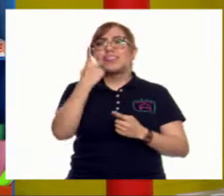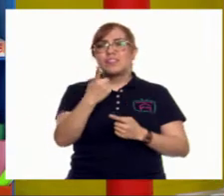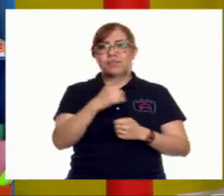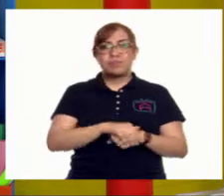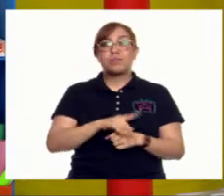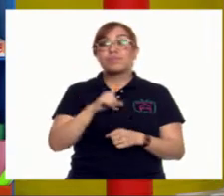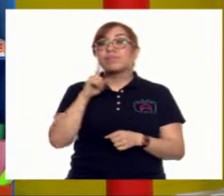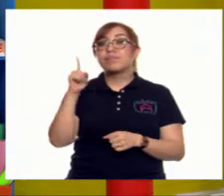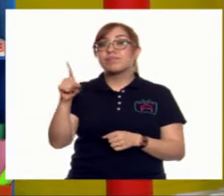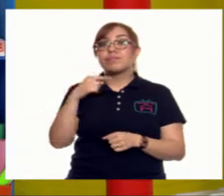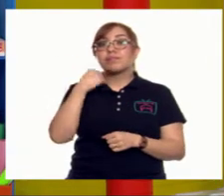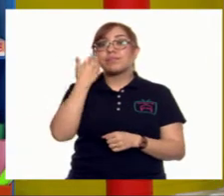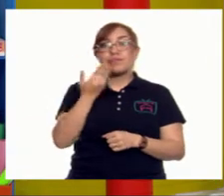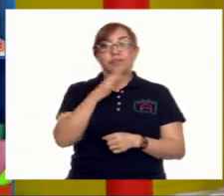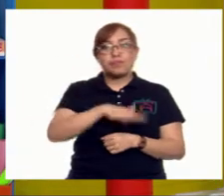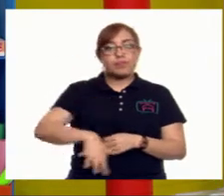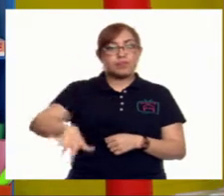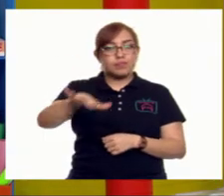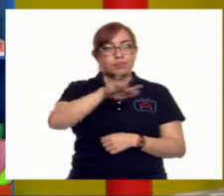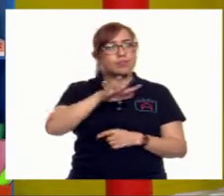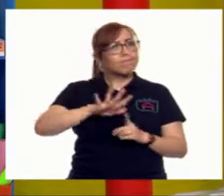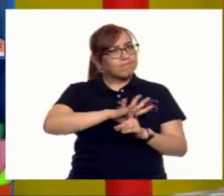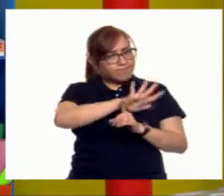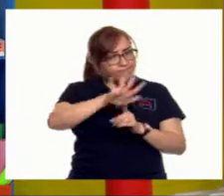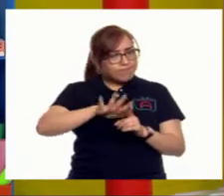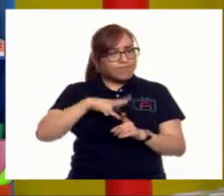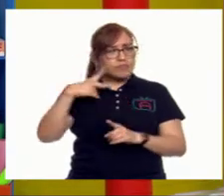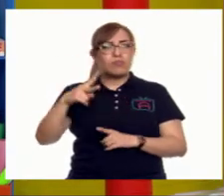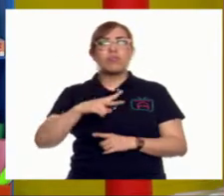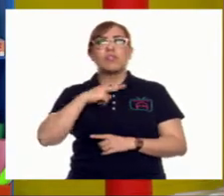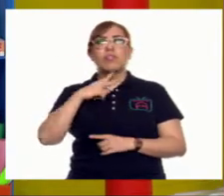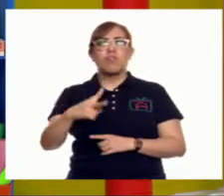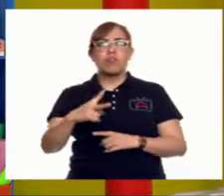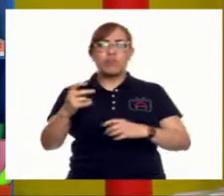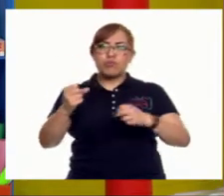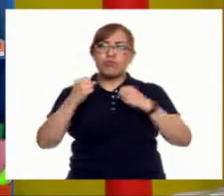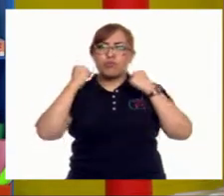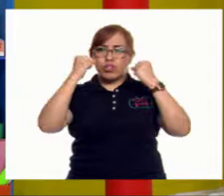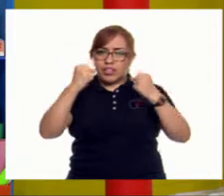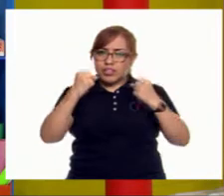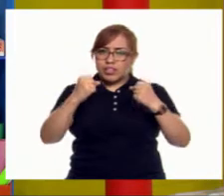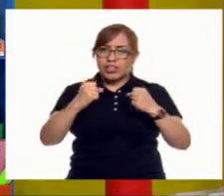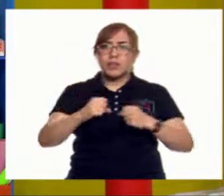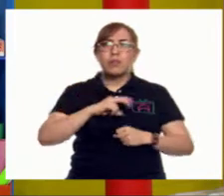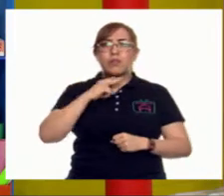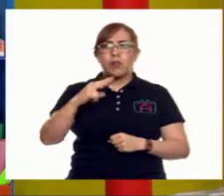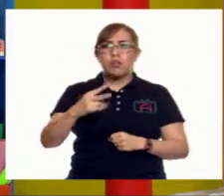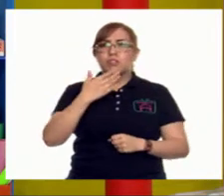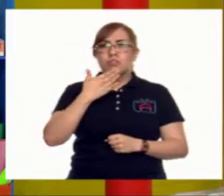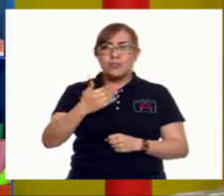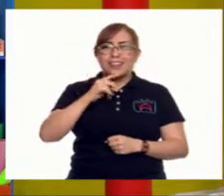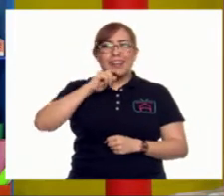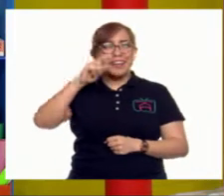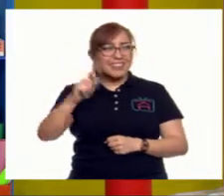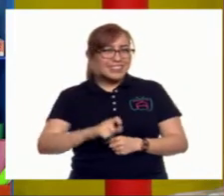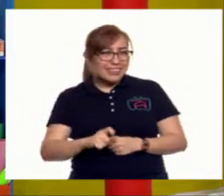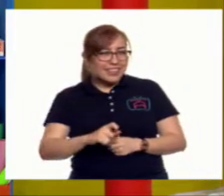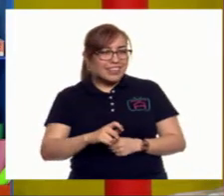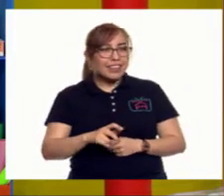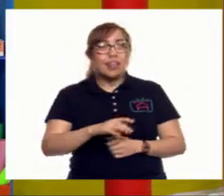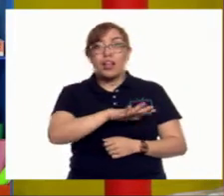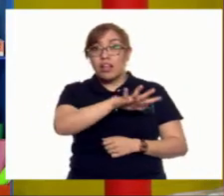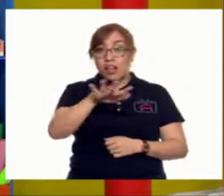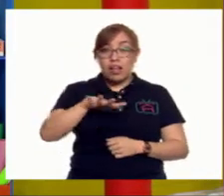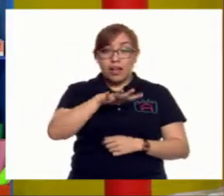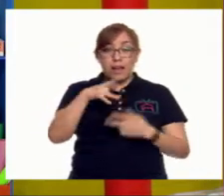de convencer que su voz era fuerte, ajá, amigable, ajá, trató de influir en la decisión de quienes